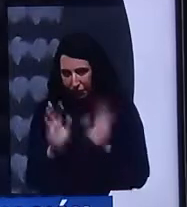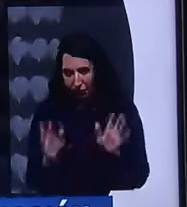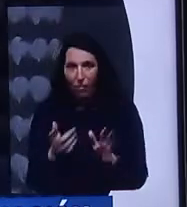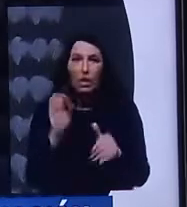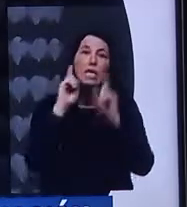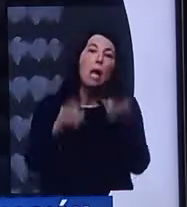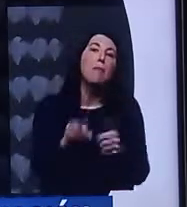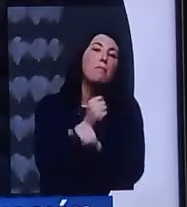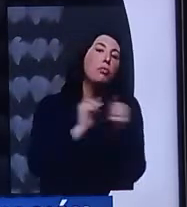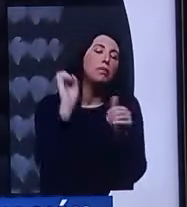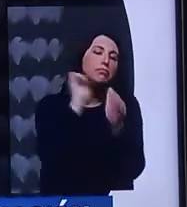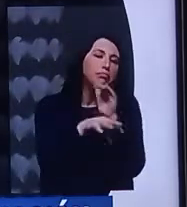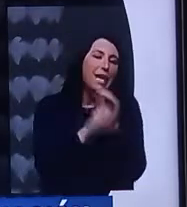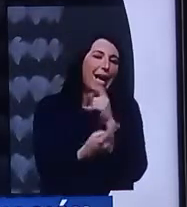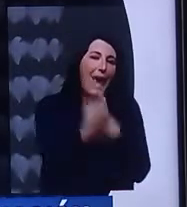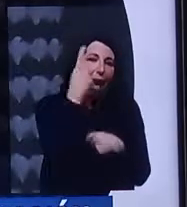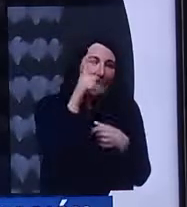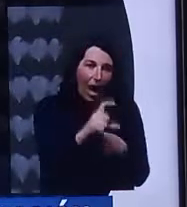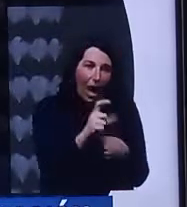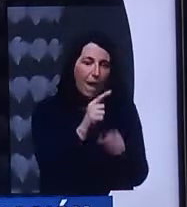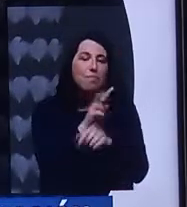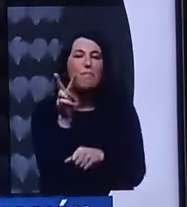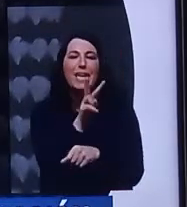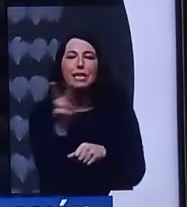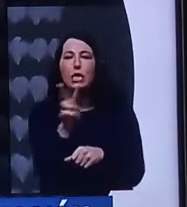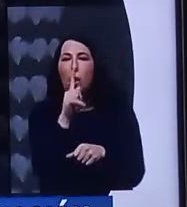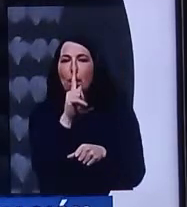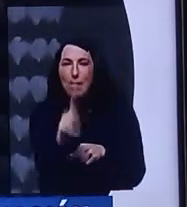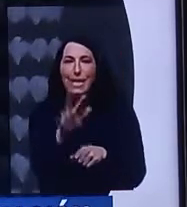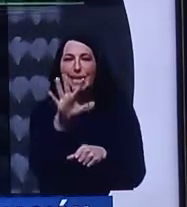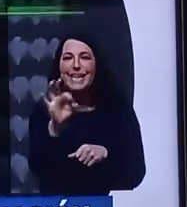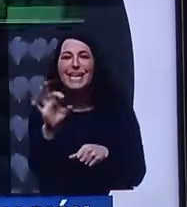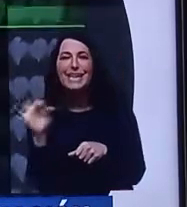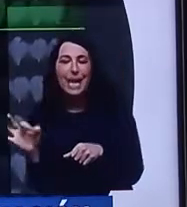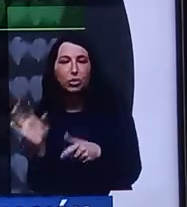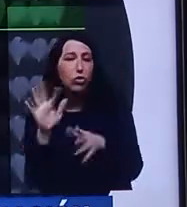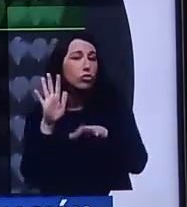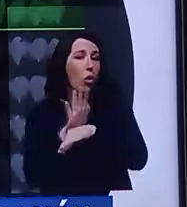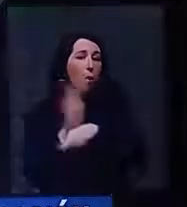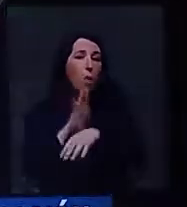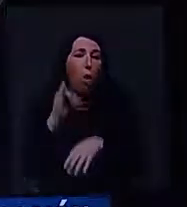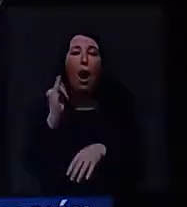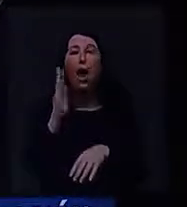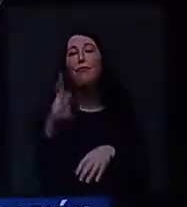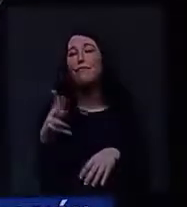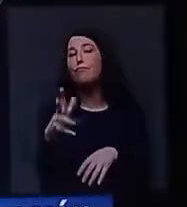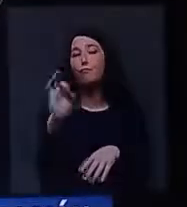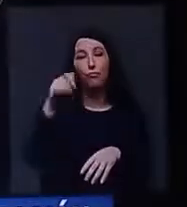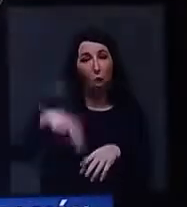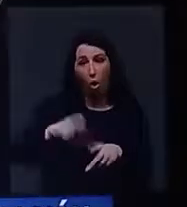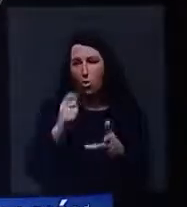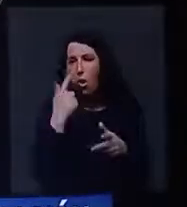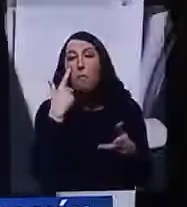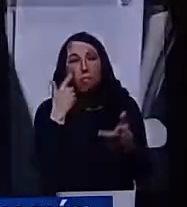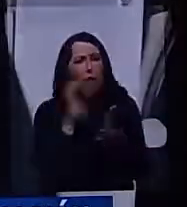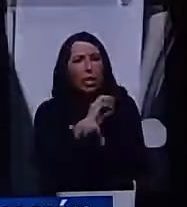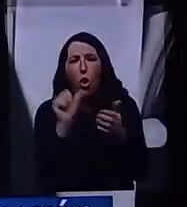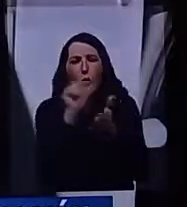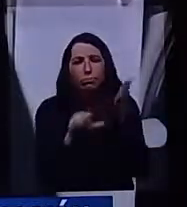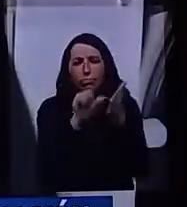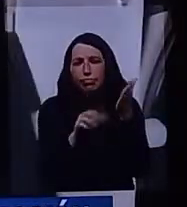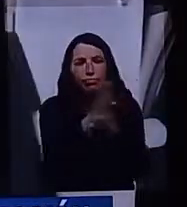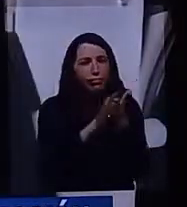información. Cada cristal tiene la memoria de 22.500 iPhone y es a prueba de rayaduras. Esta nueva tecnología viene a suplantar métodos de